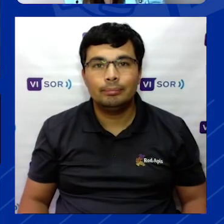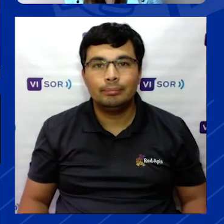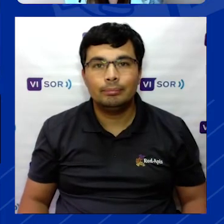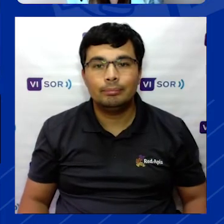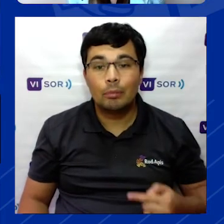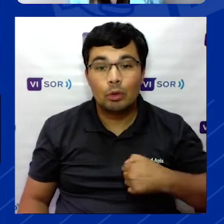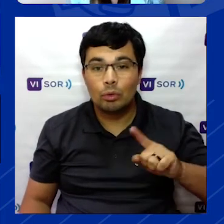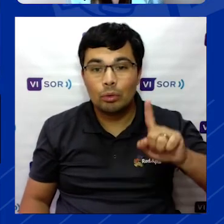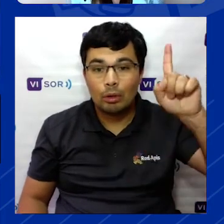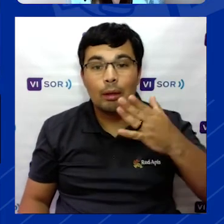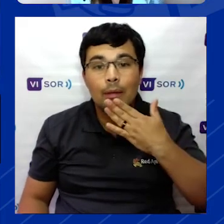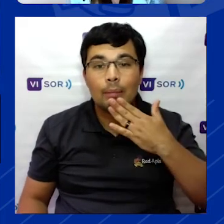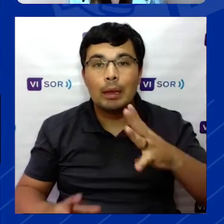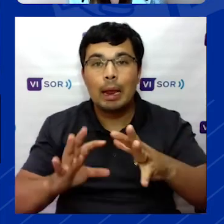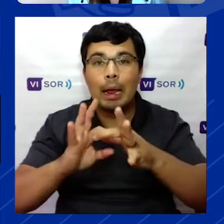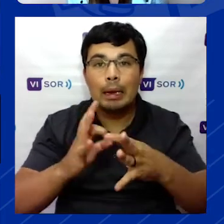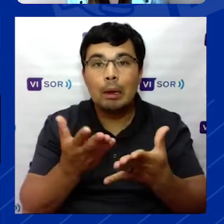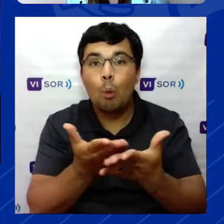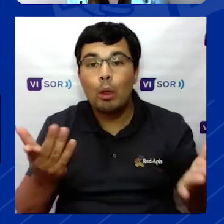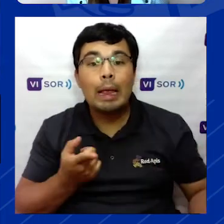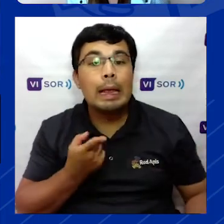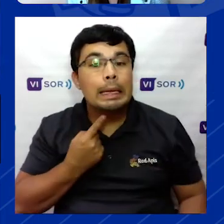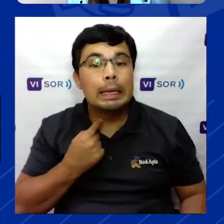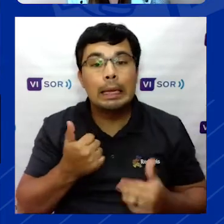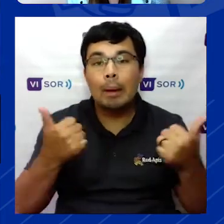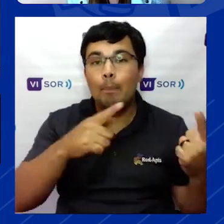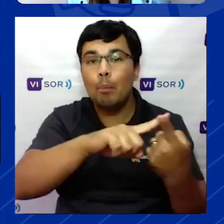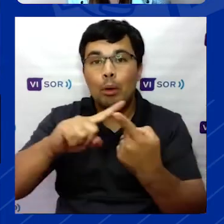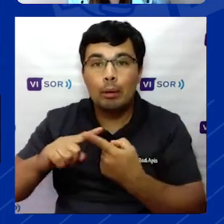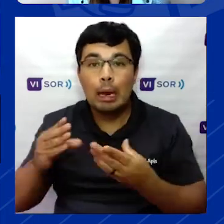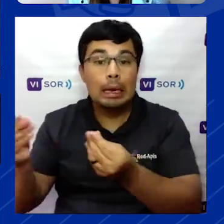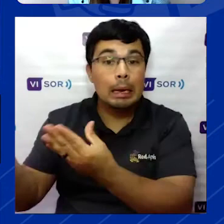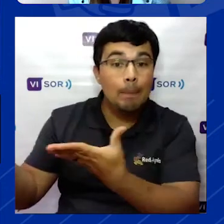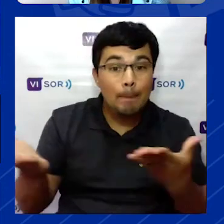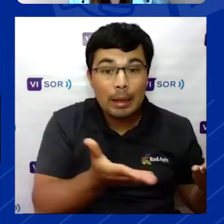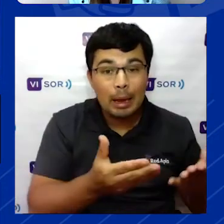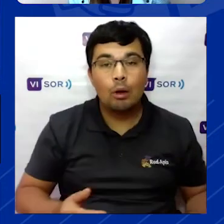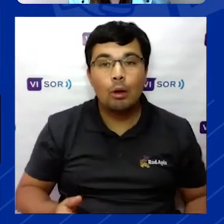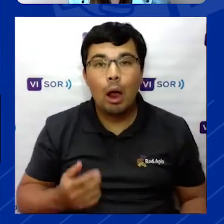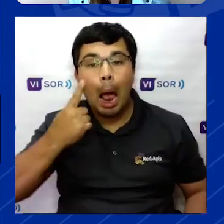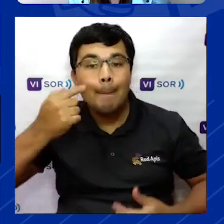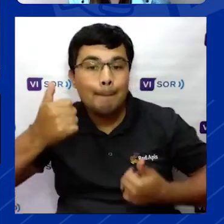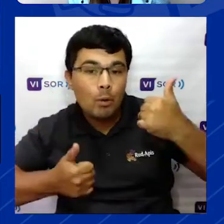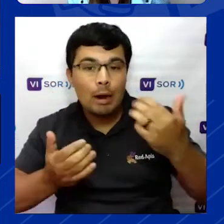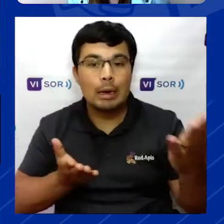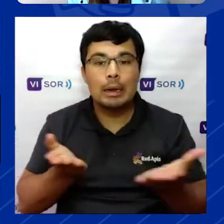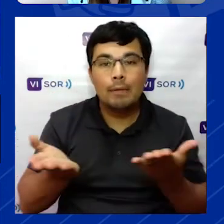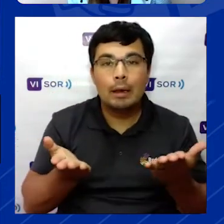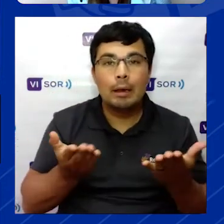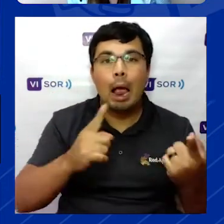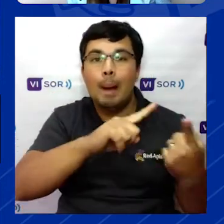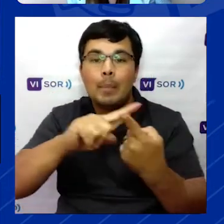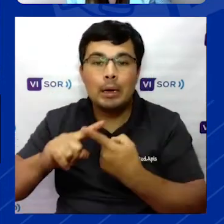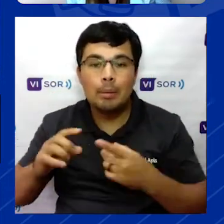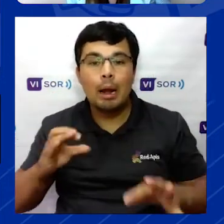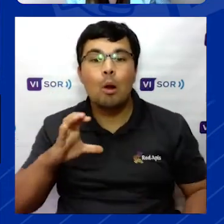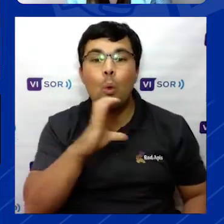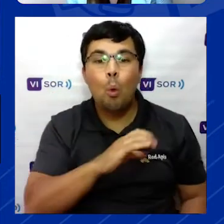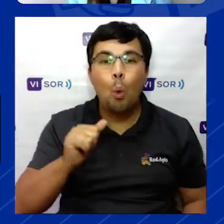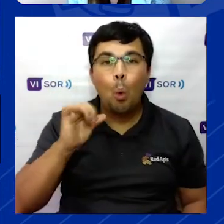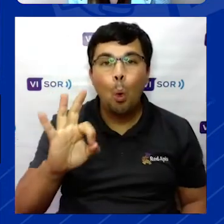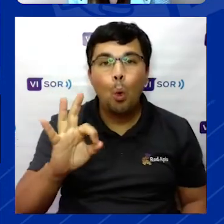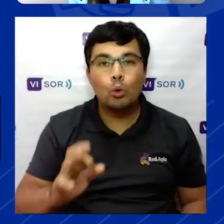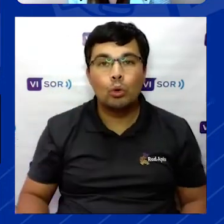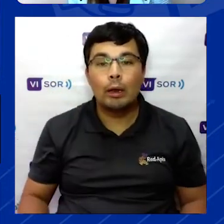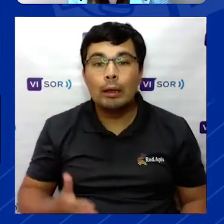Sí, yo también agradecer el interés por participar y invitarlos a probar el servicio, a participar en el curso